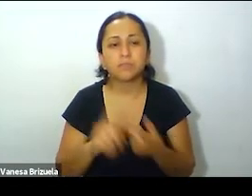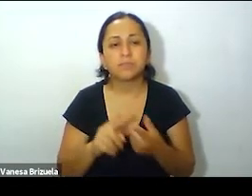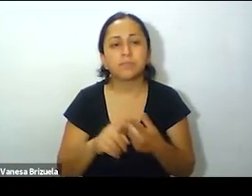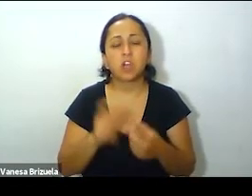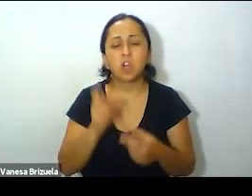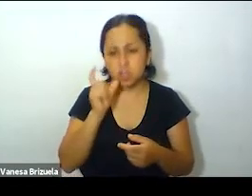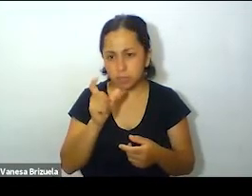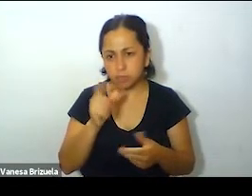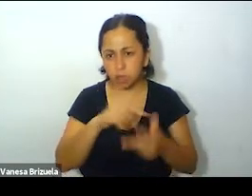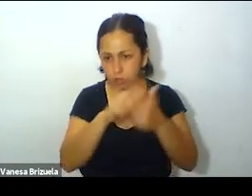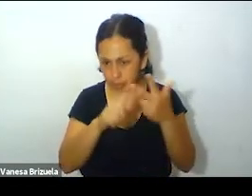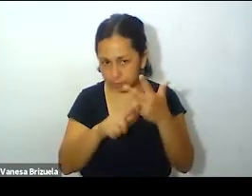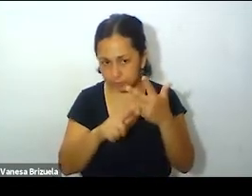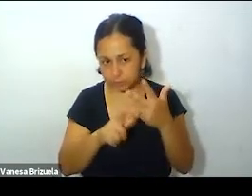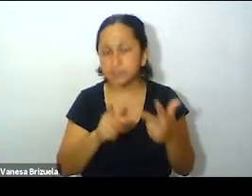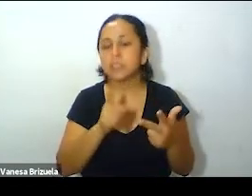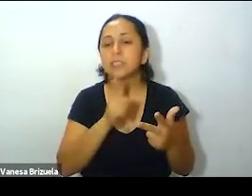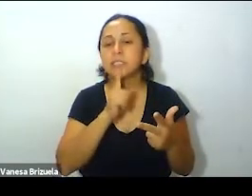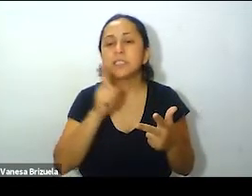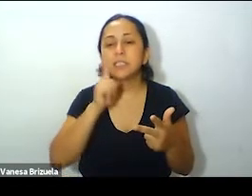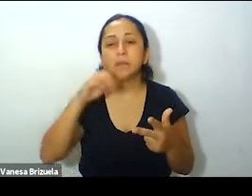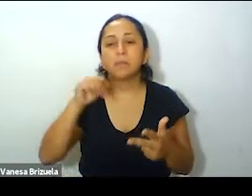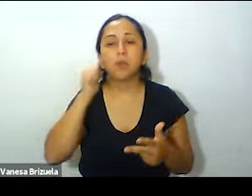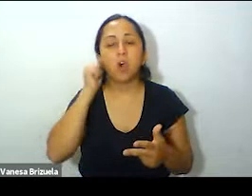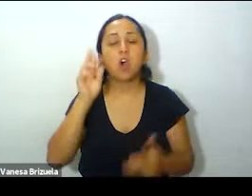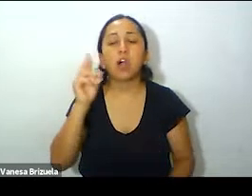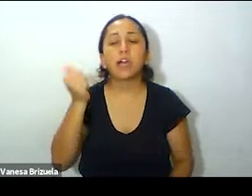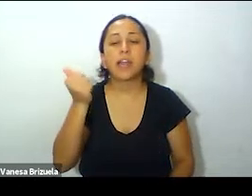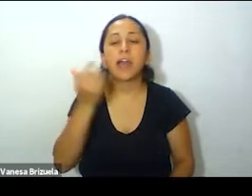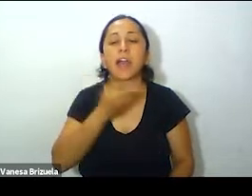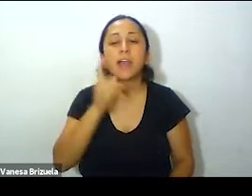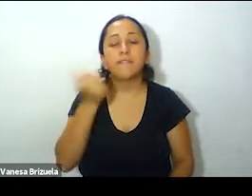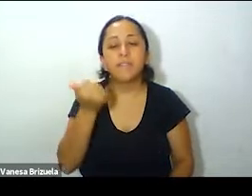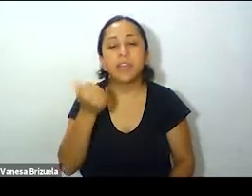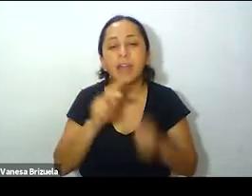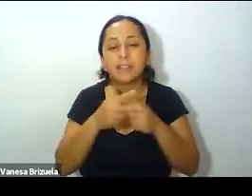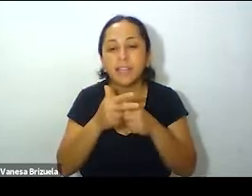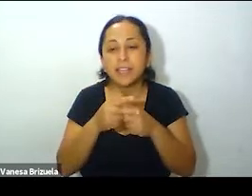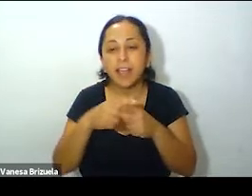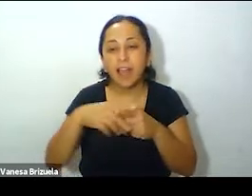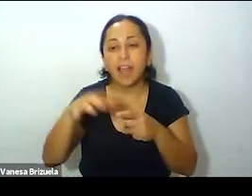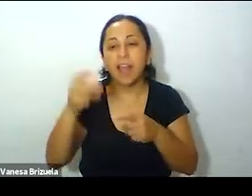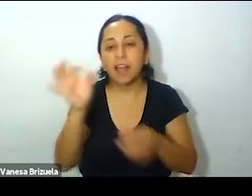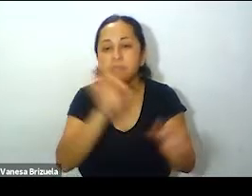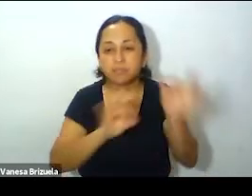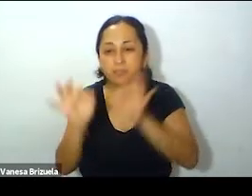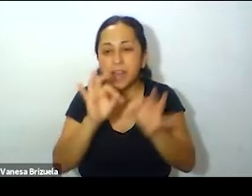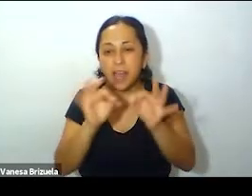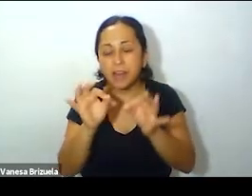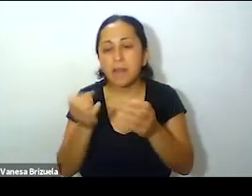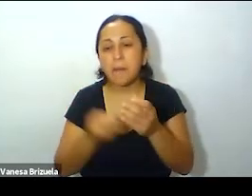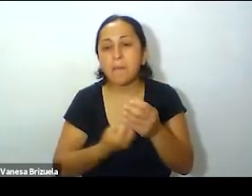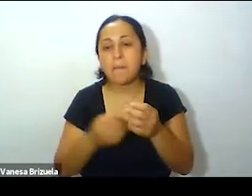que considerar son estos tres. Que tipografía es el arte y la técnica de crear y componer tipos para